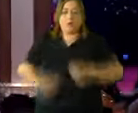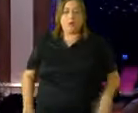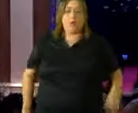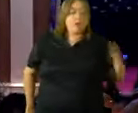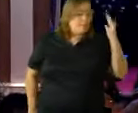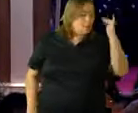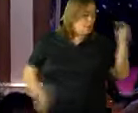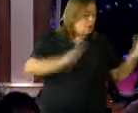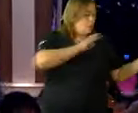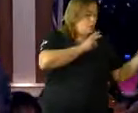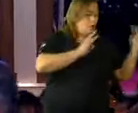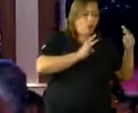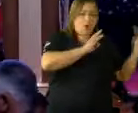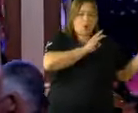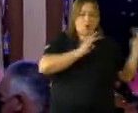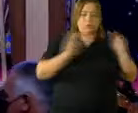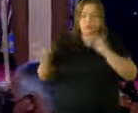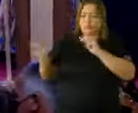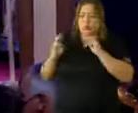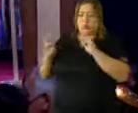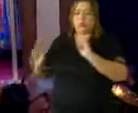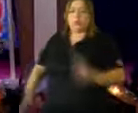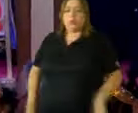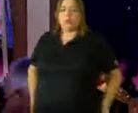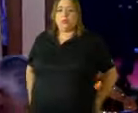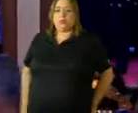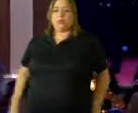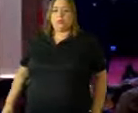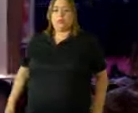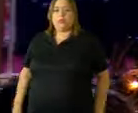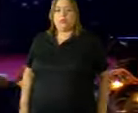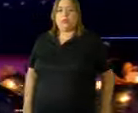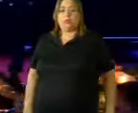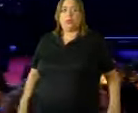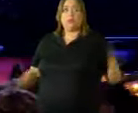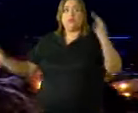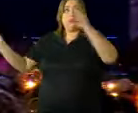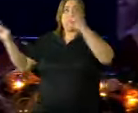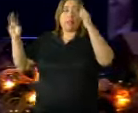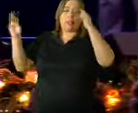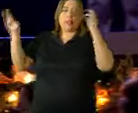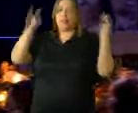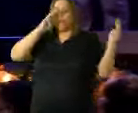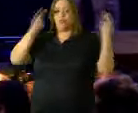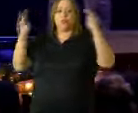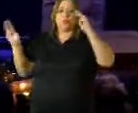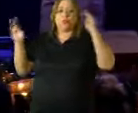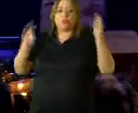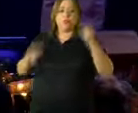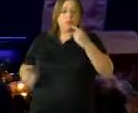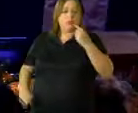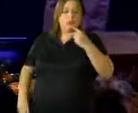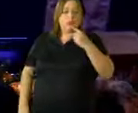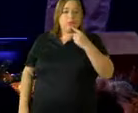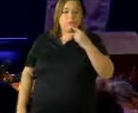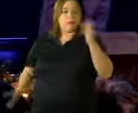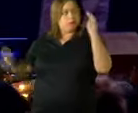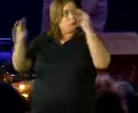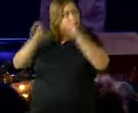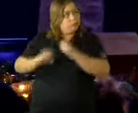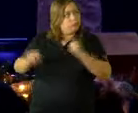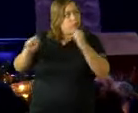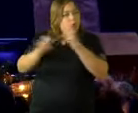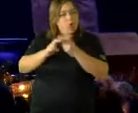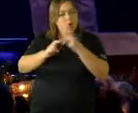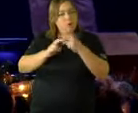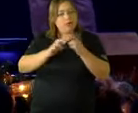ya, ya viene otra. Se forma una guerra mental. Y el que dice, ah, no, esto hay que pelearlo. En el nombre